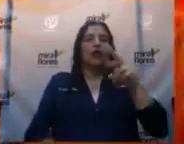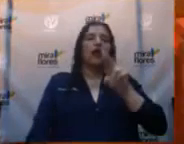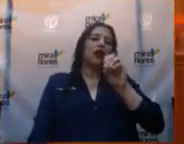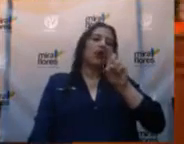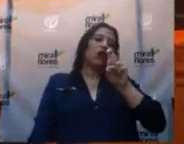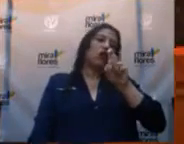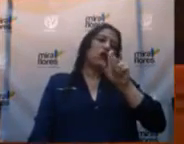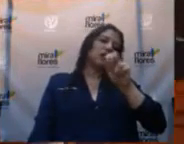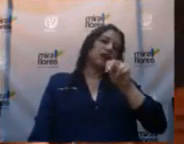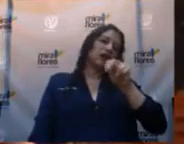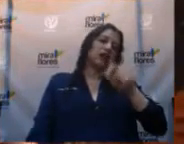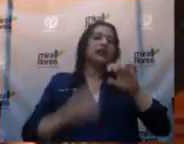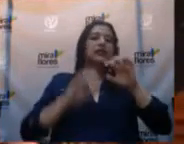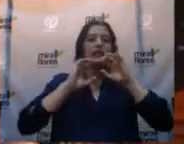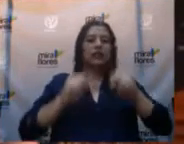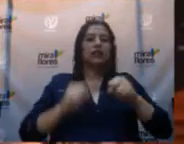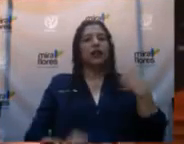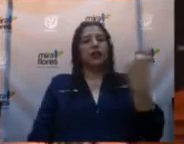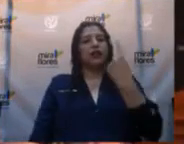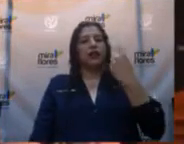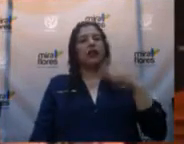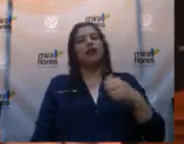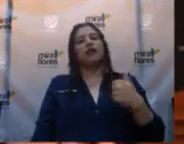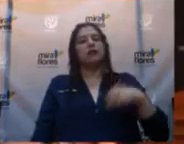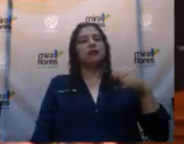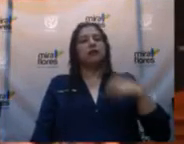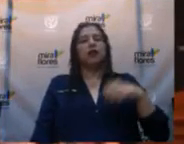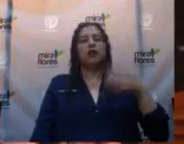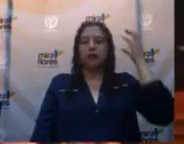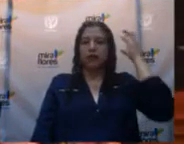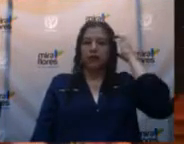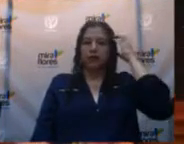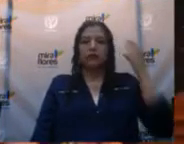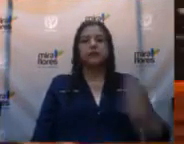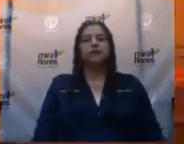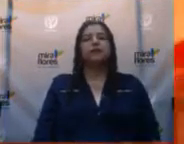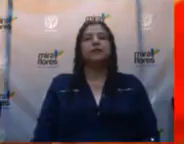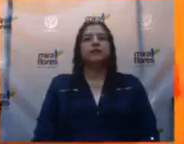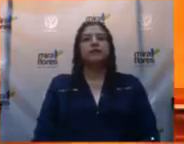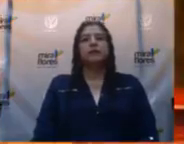Calderón Chávez, secretaria general de la Municipalidad de Miraflores.